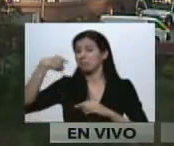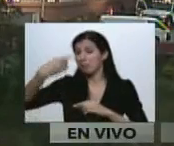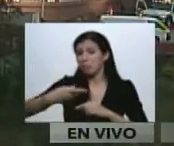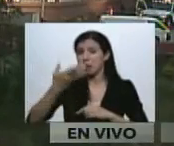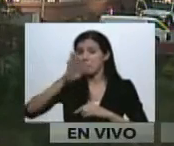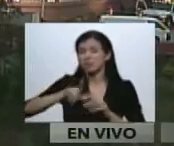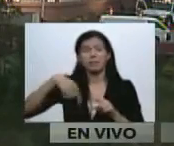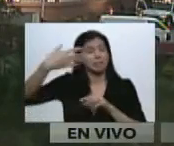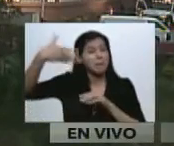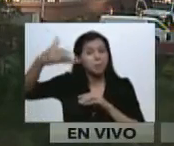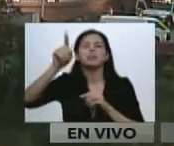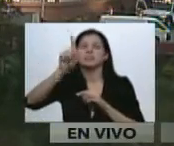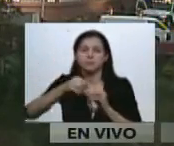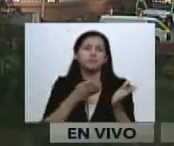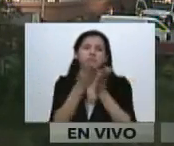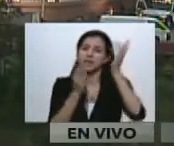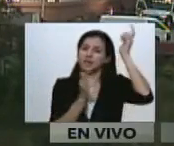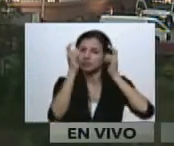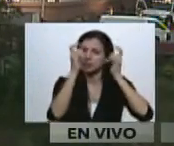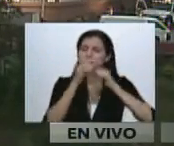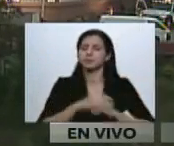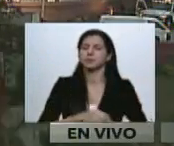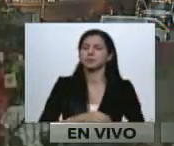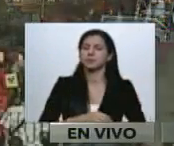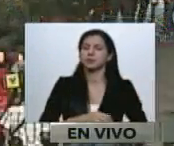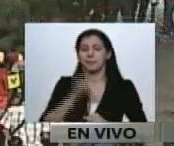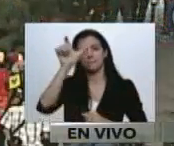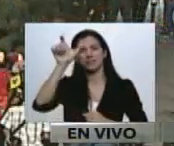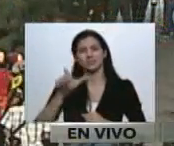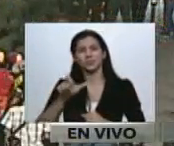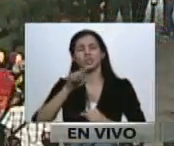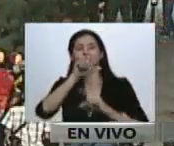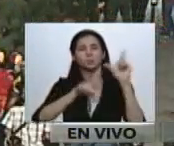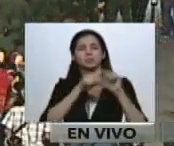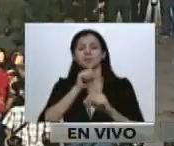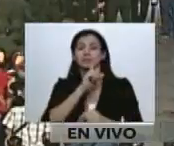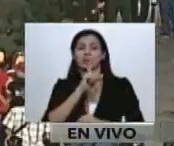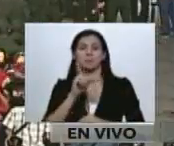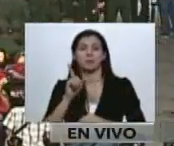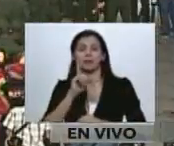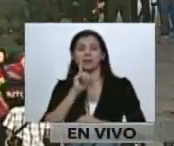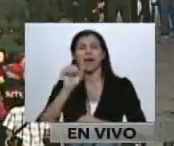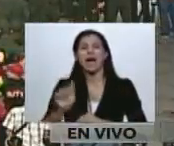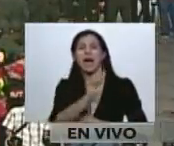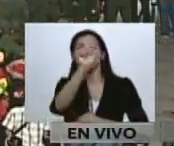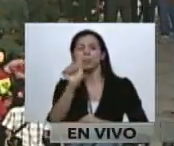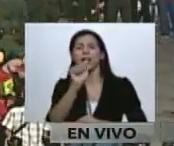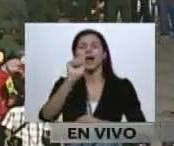el legado de Chávez. Coloca este usuario de Twitter identificado como